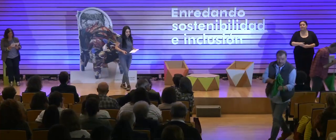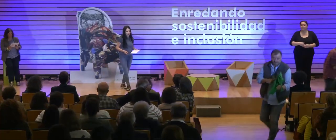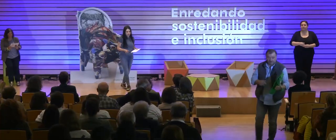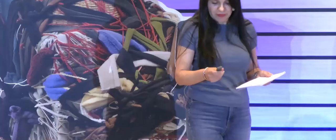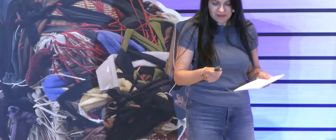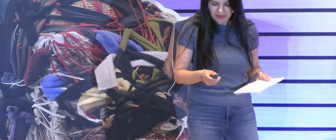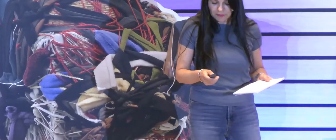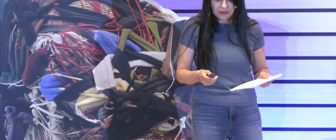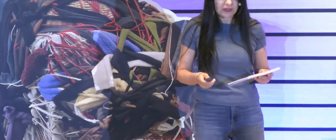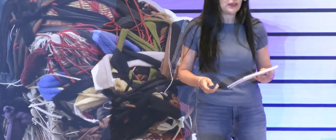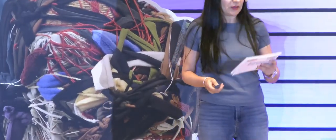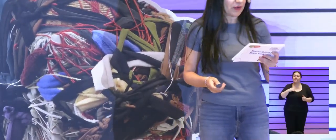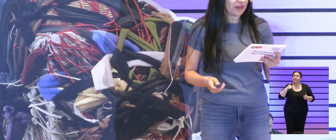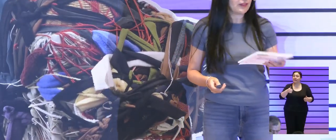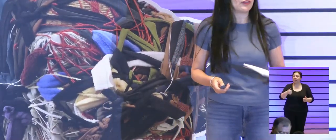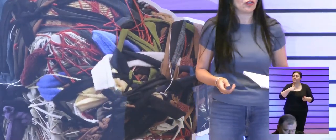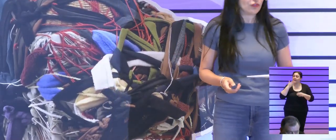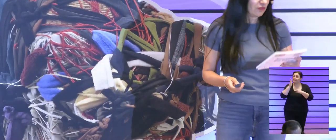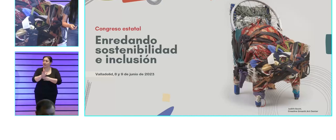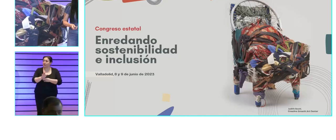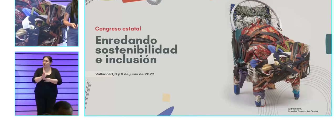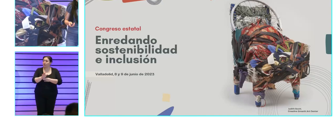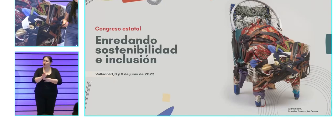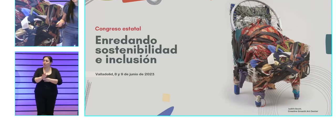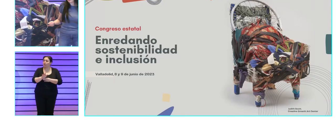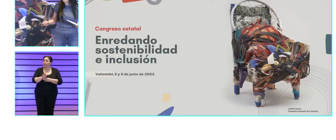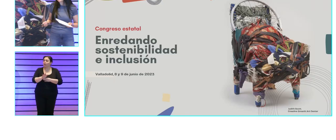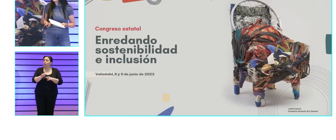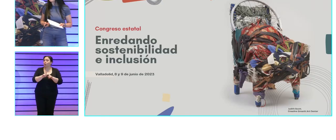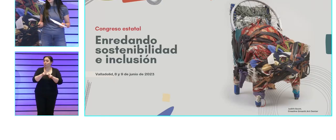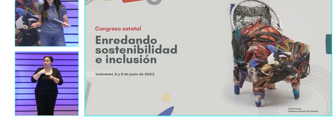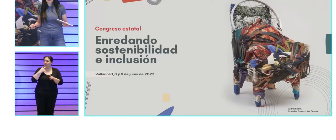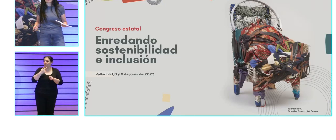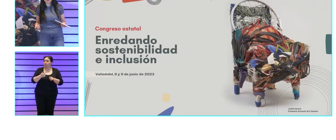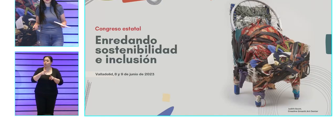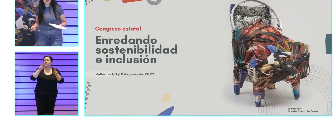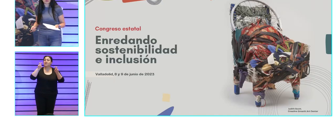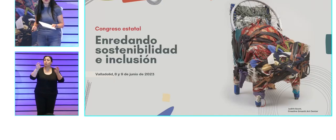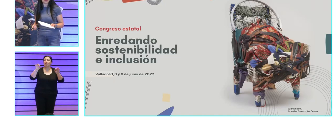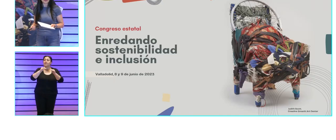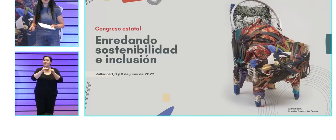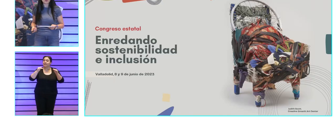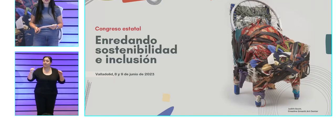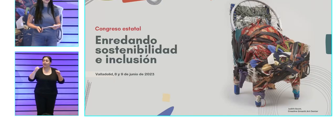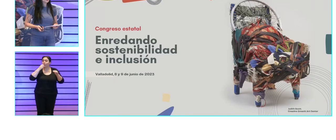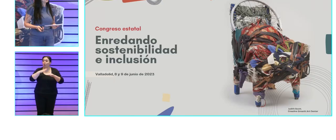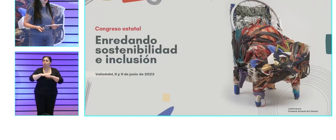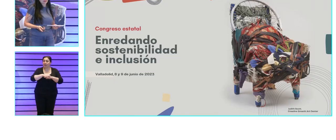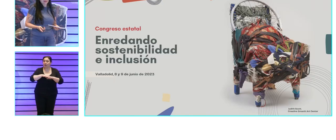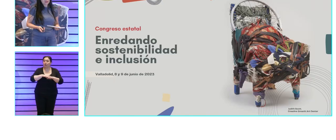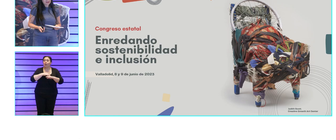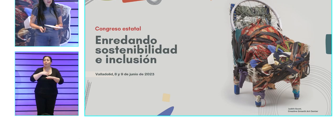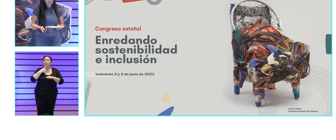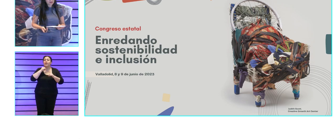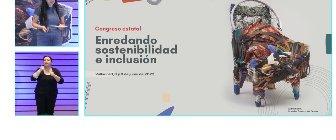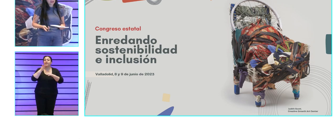yo voy a empezar mi presentación como ya dijeron se titula la sostenibilidad y buen gobierno y voy